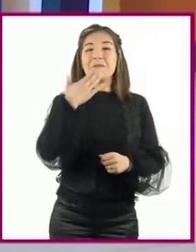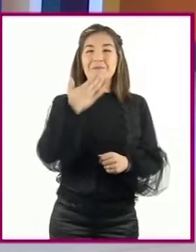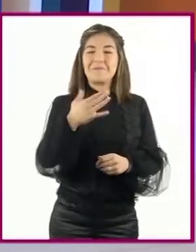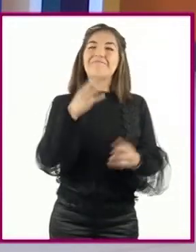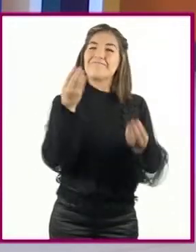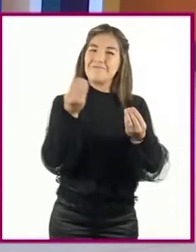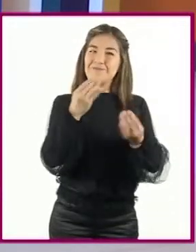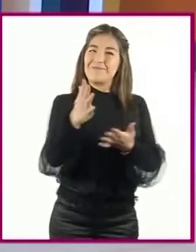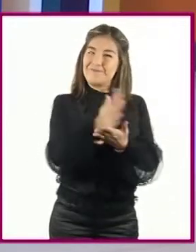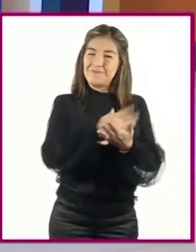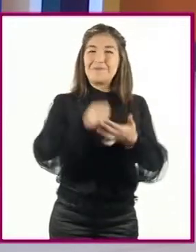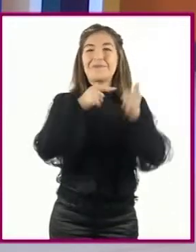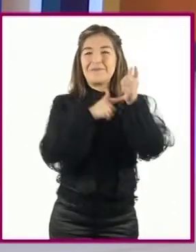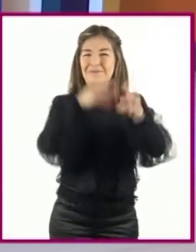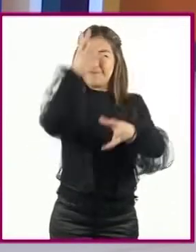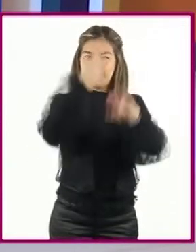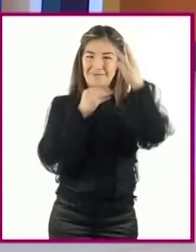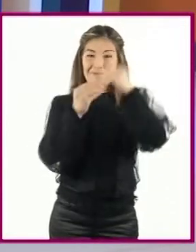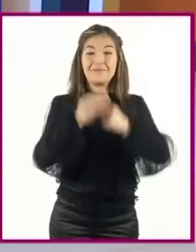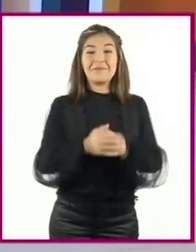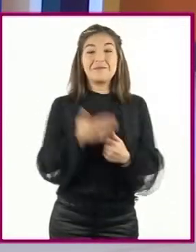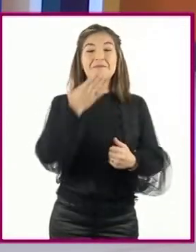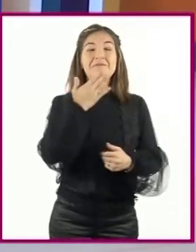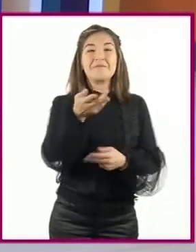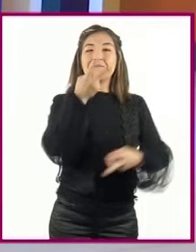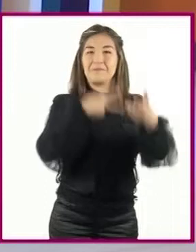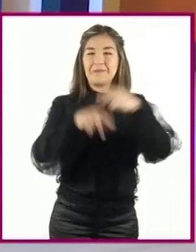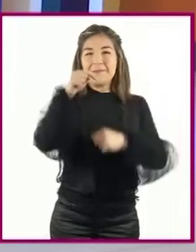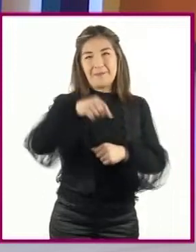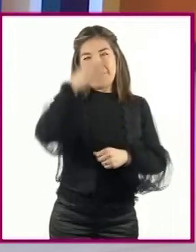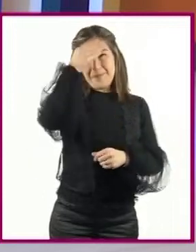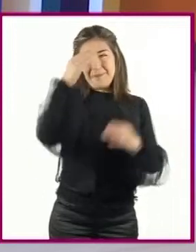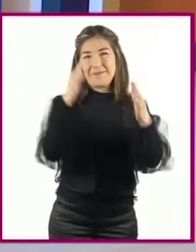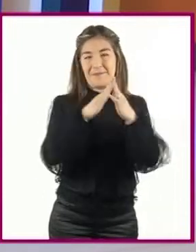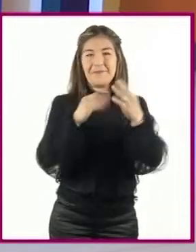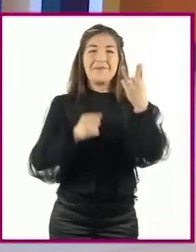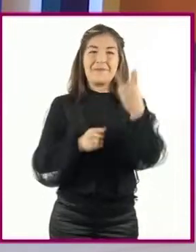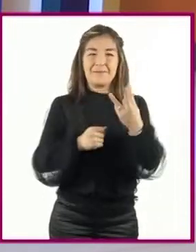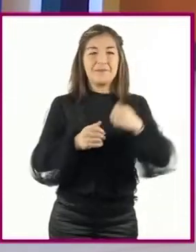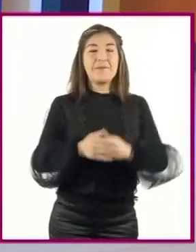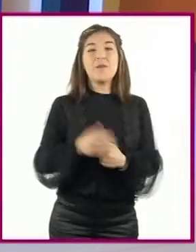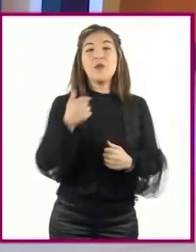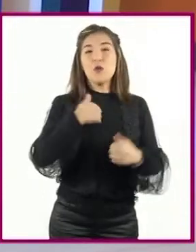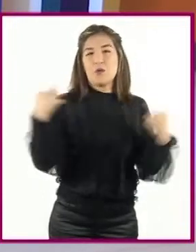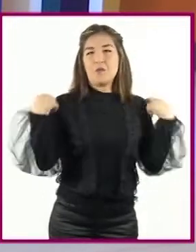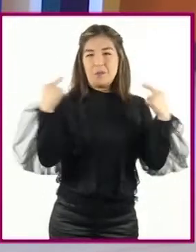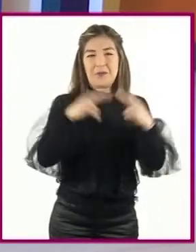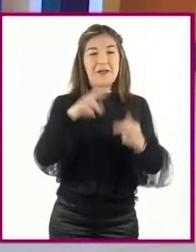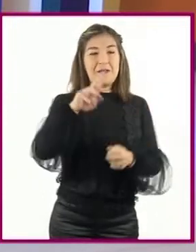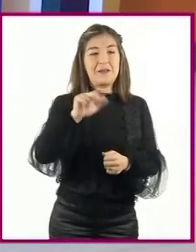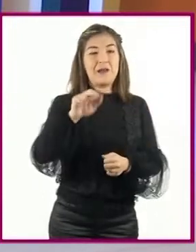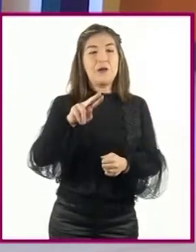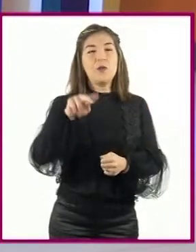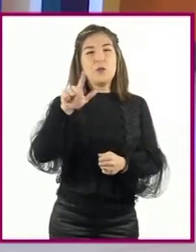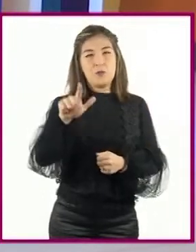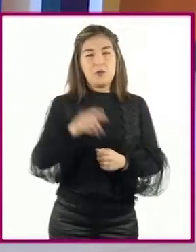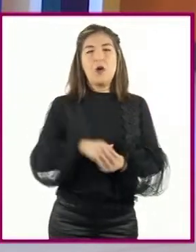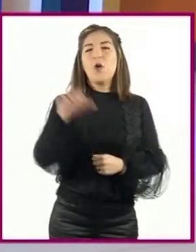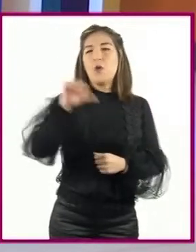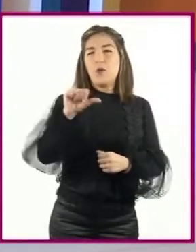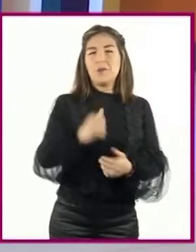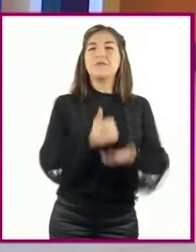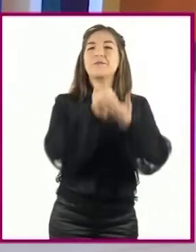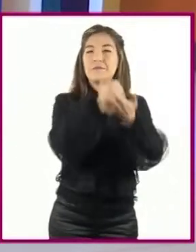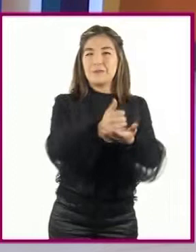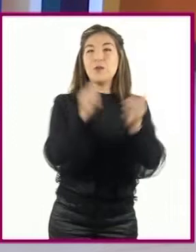ganas de seguir aprendiendo. Le damos la bienvenida a Aprende en Casa 3. Soy el maestro Raúl Ramírez Medina y en esta ocasión les